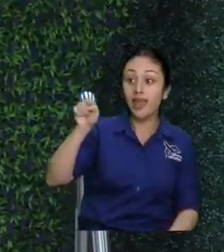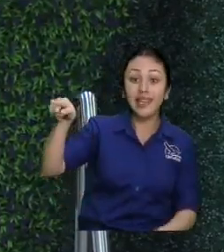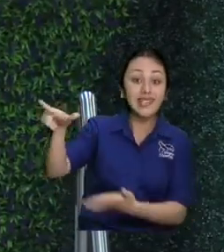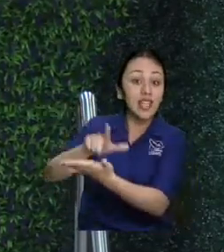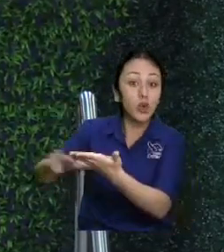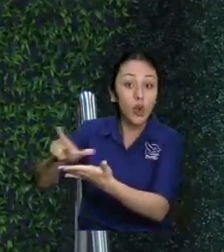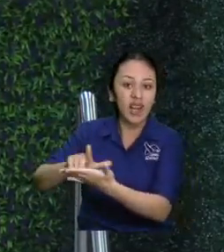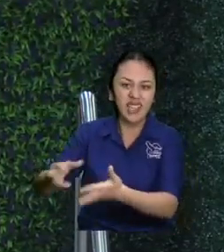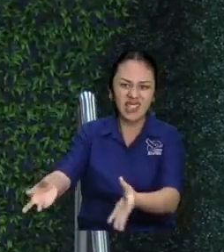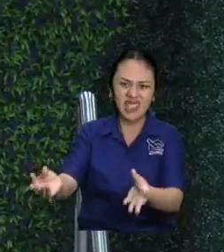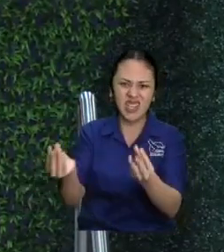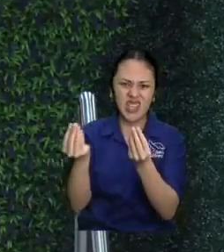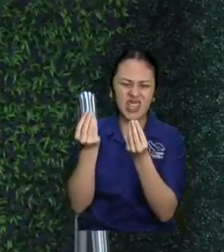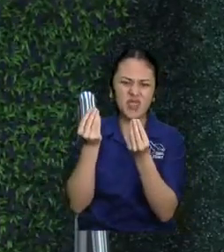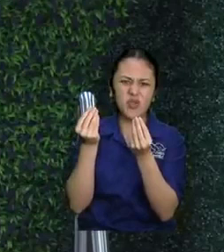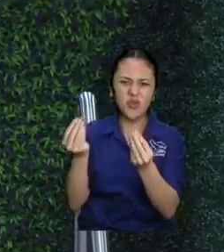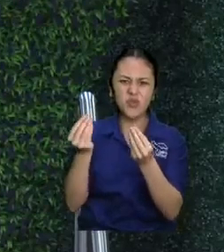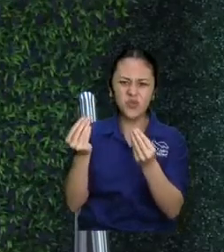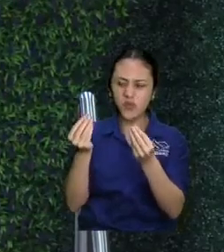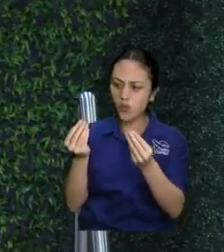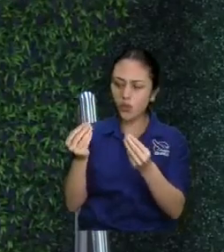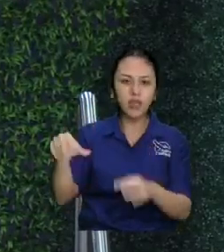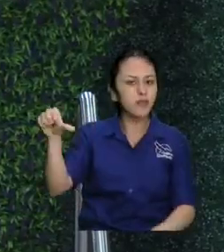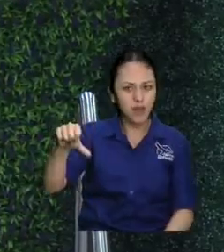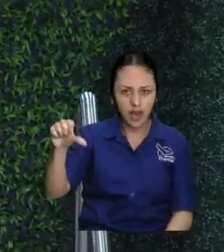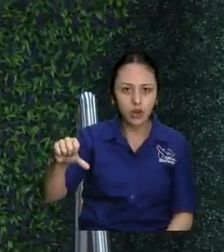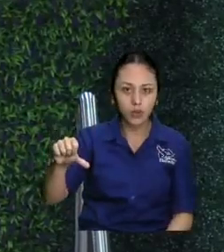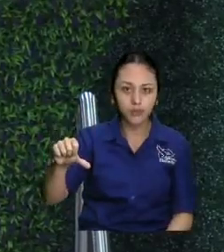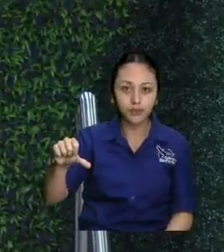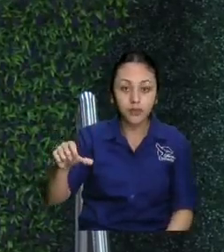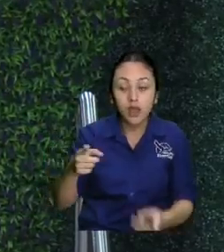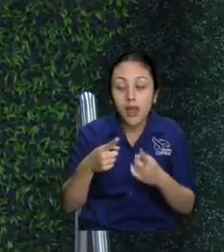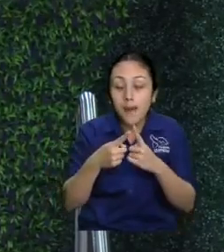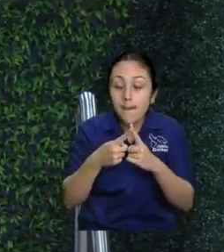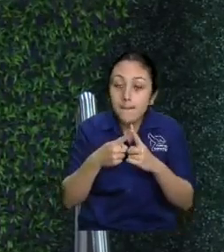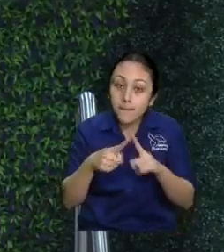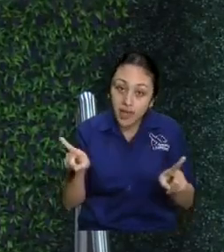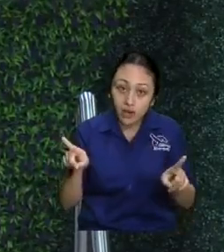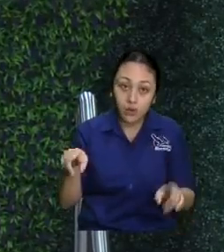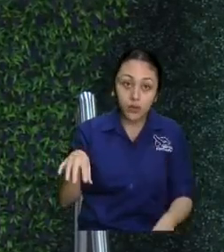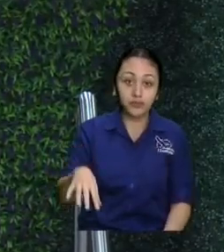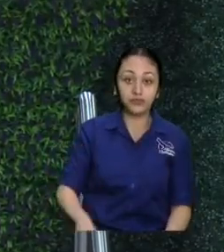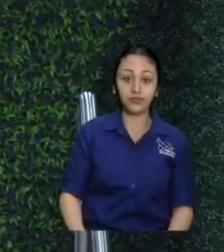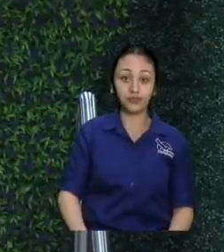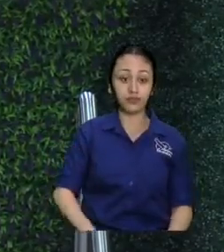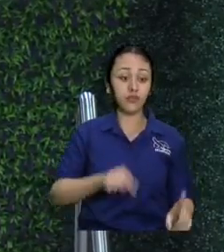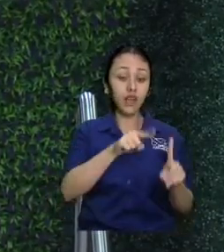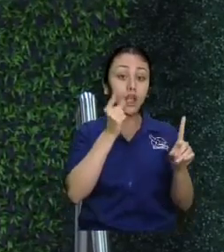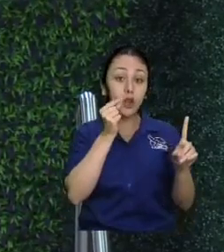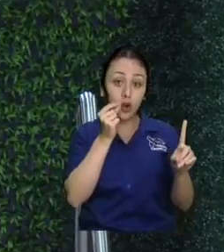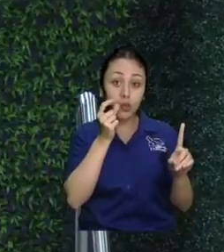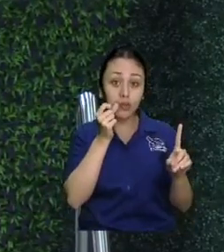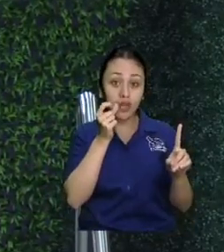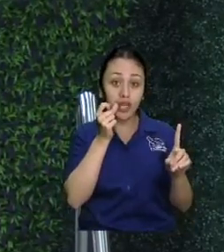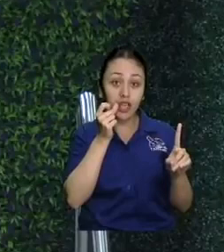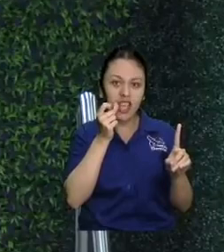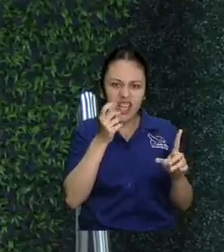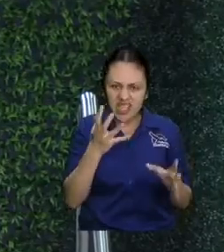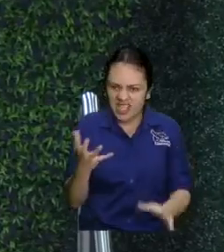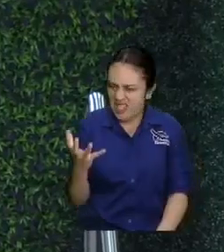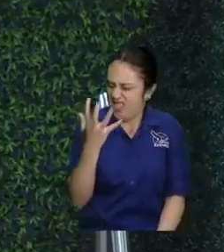mucho más, muchísimo más. Pero como él es cristiano, él no respondió, pero se enardeció de una manera